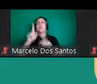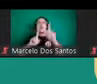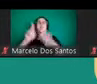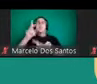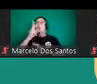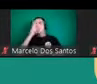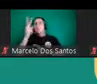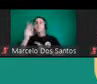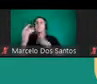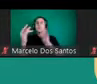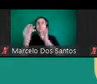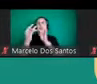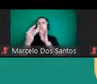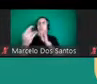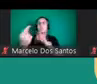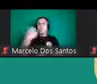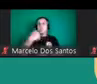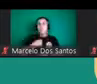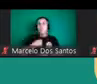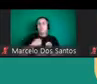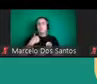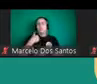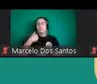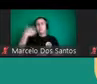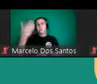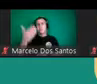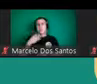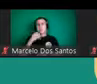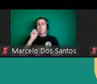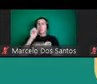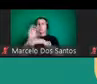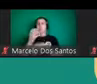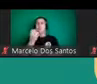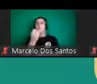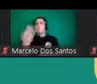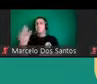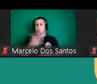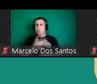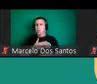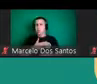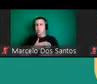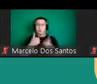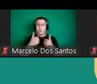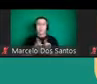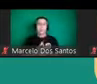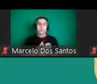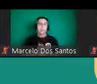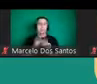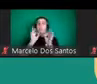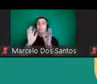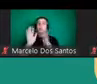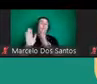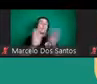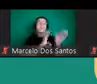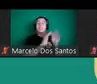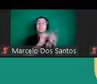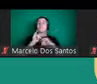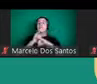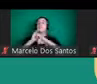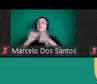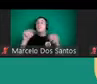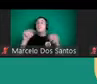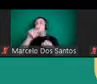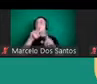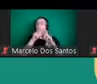problema. Y algo muy importante también, que es la fase final en este proceso, un poco de